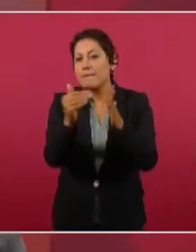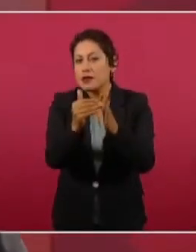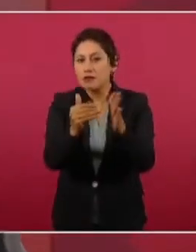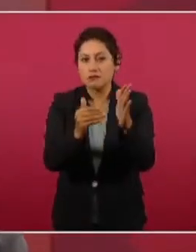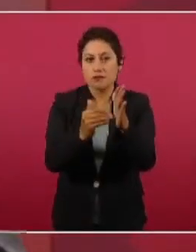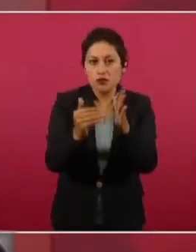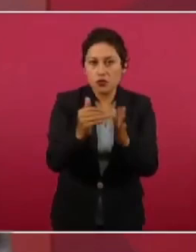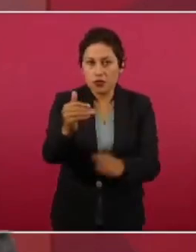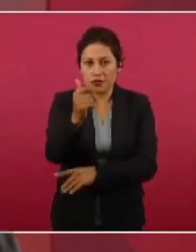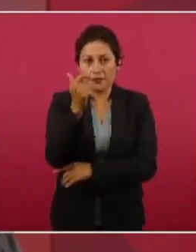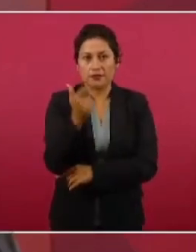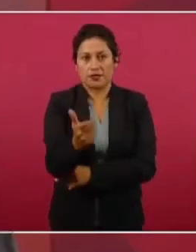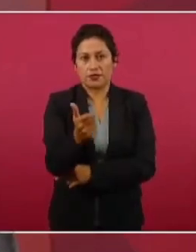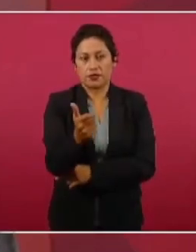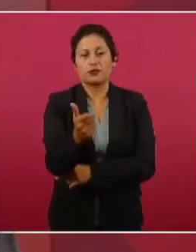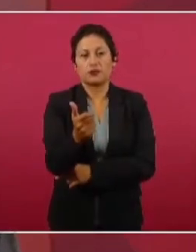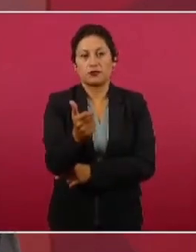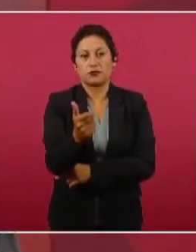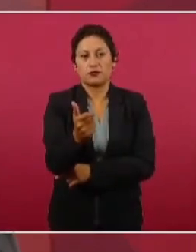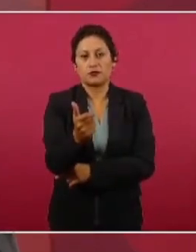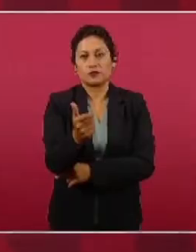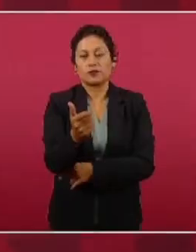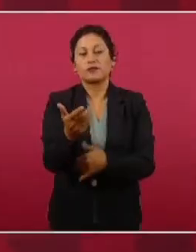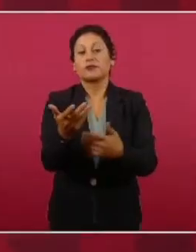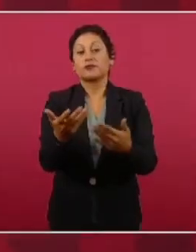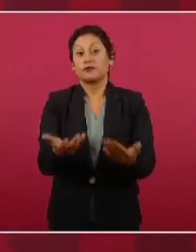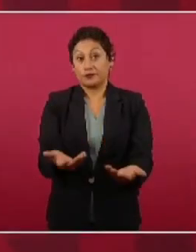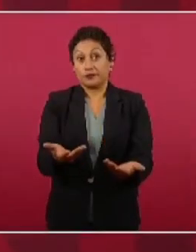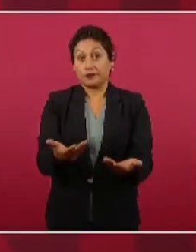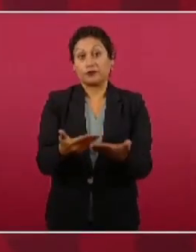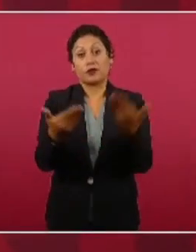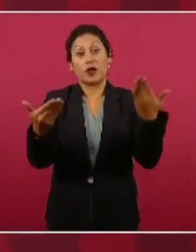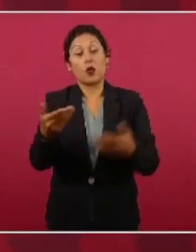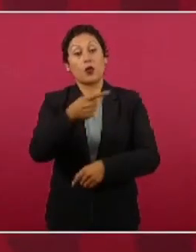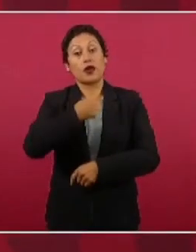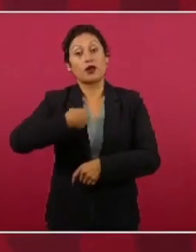Y lo vamos a terminar